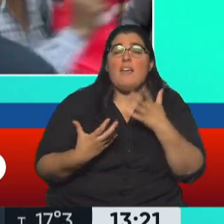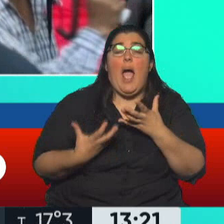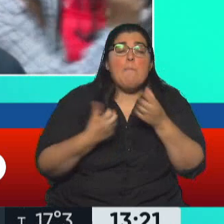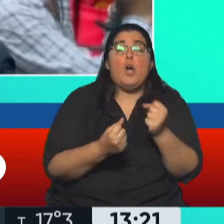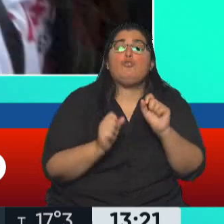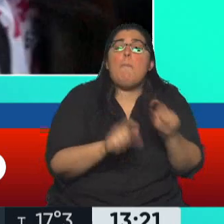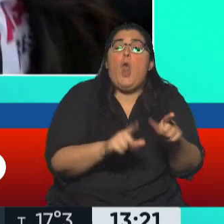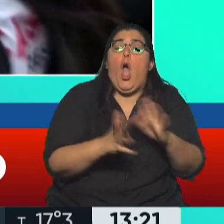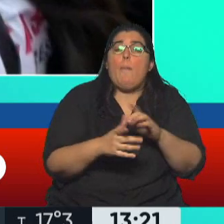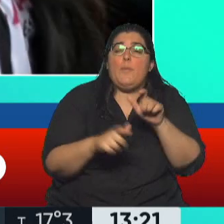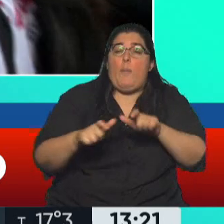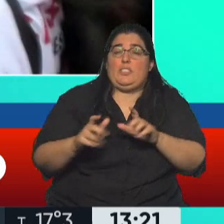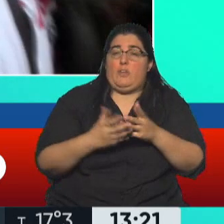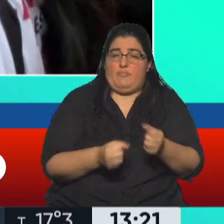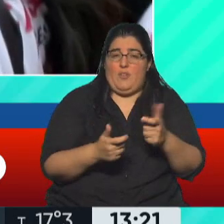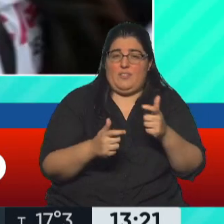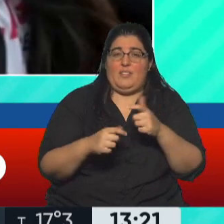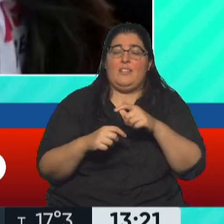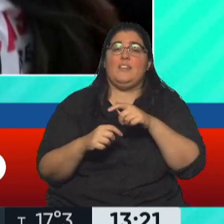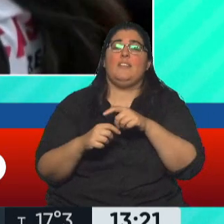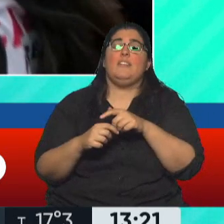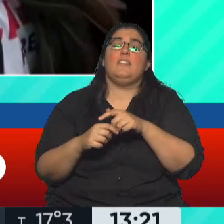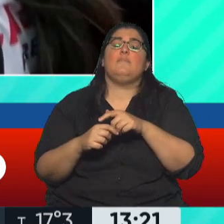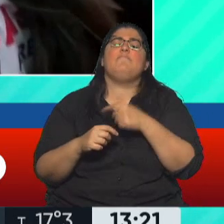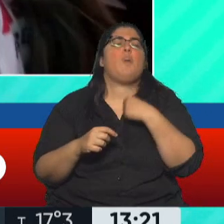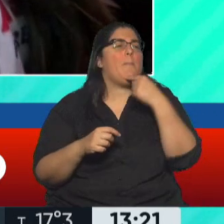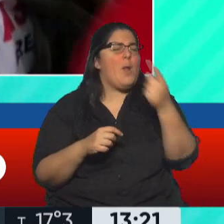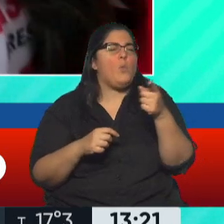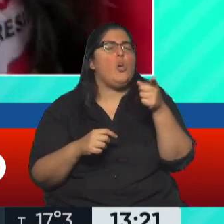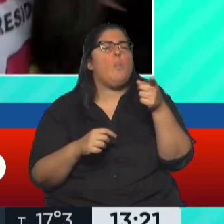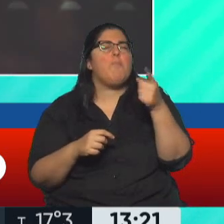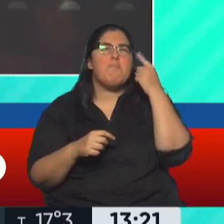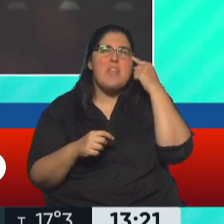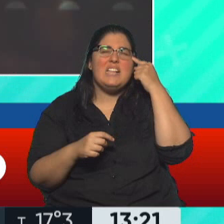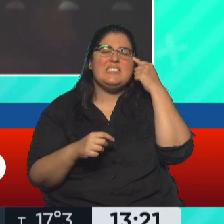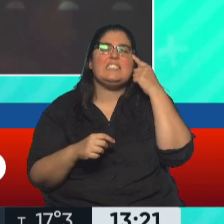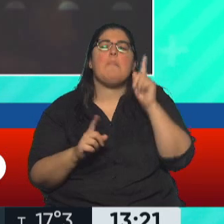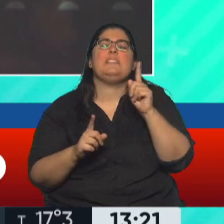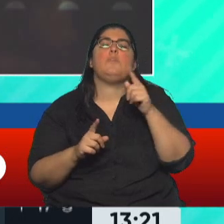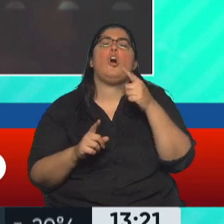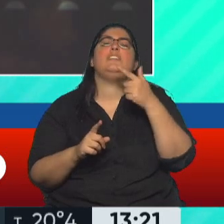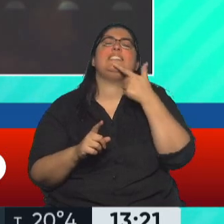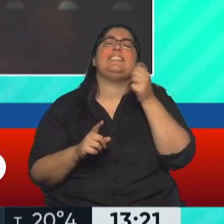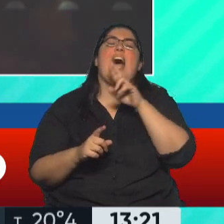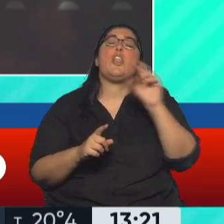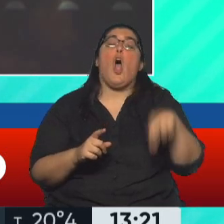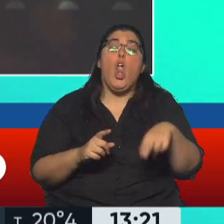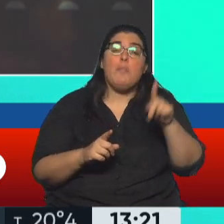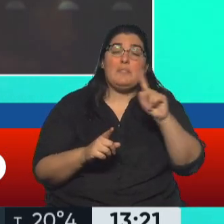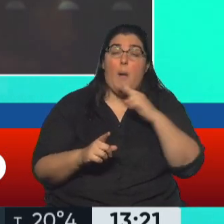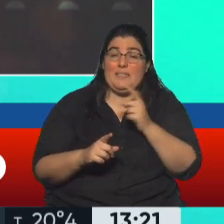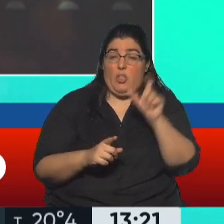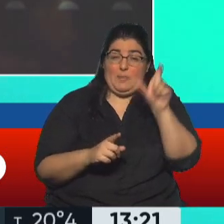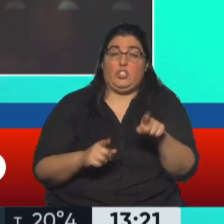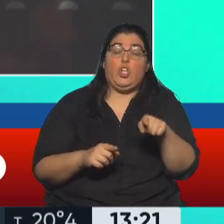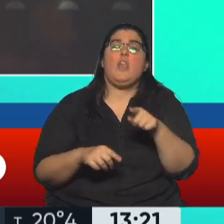ese Congreso. Quería preguntarle qué rol cree que va a cumplir Vladimir Cerrón en todo esto, porque es un nombre que se hace